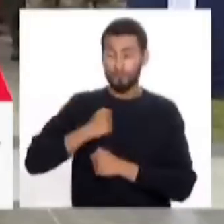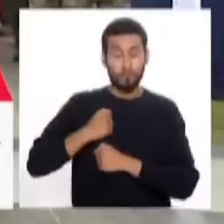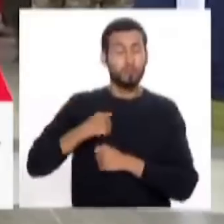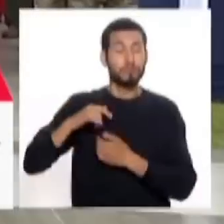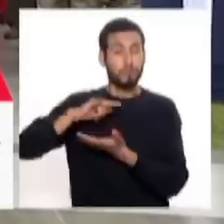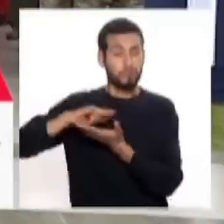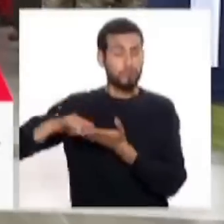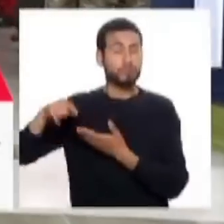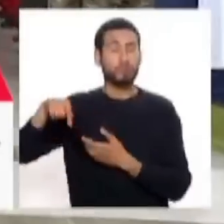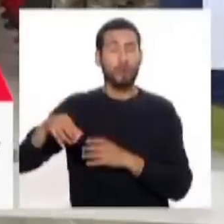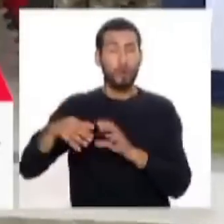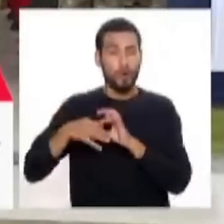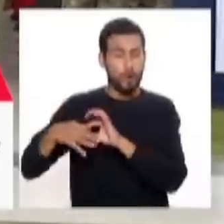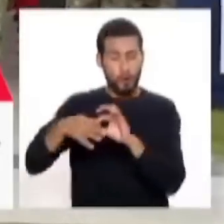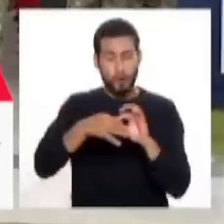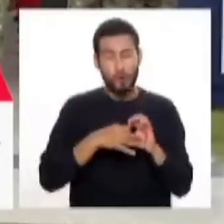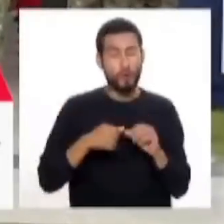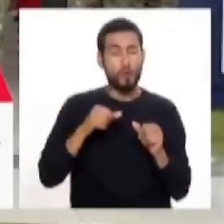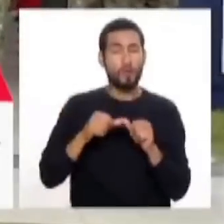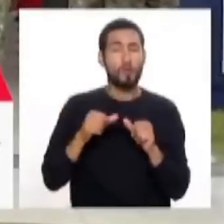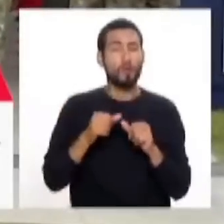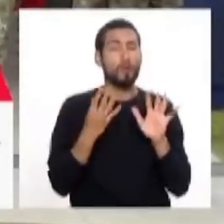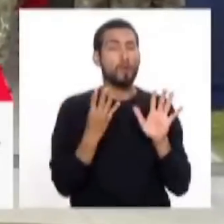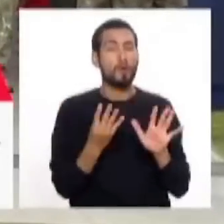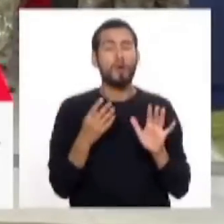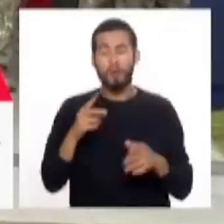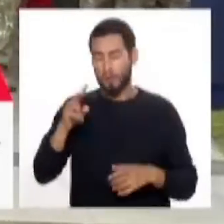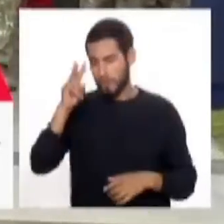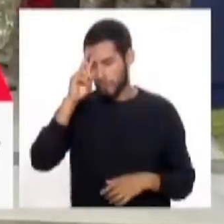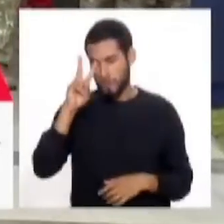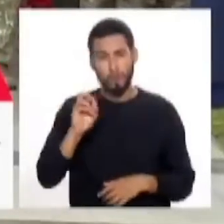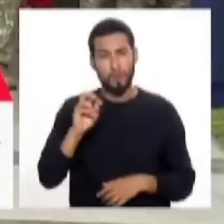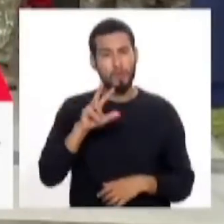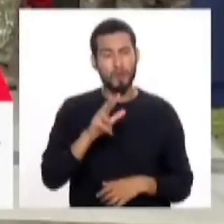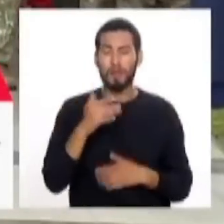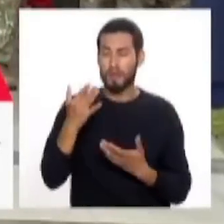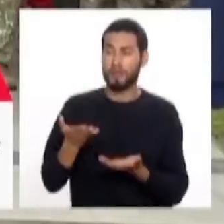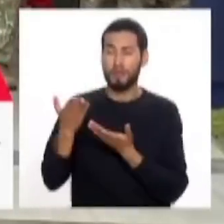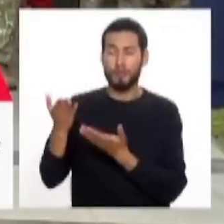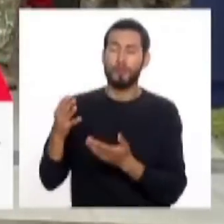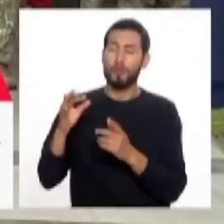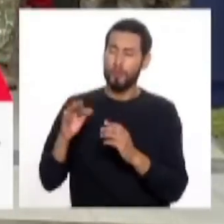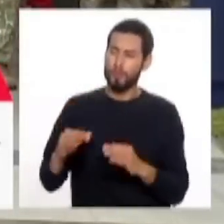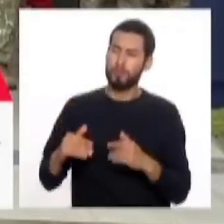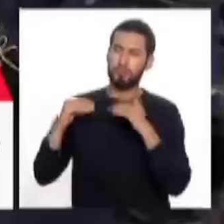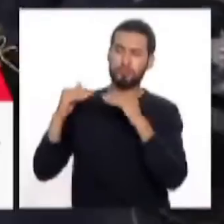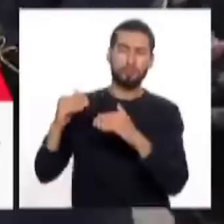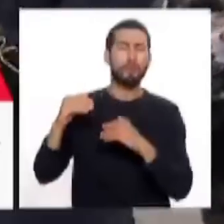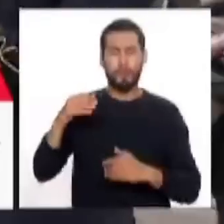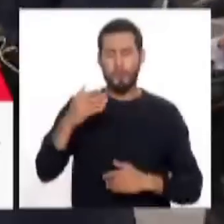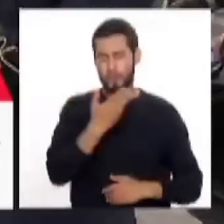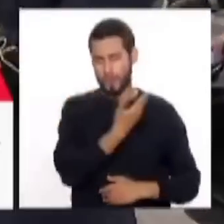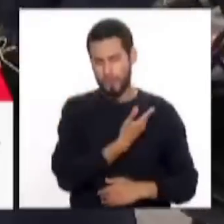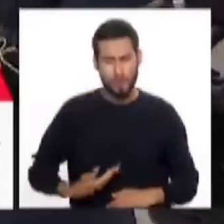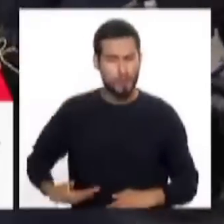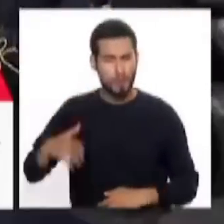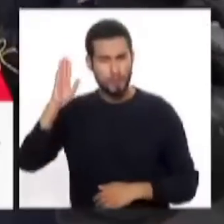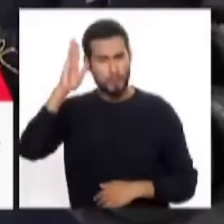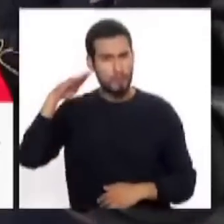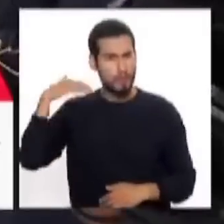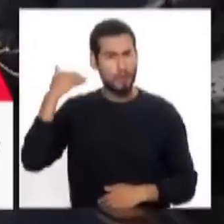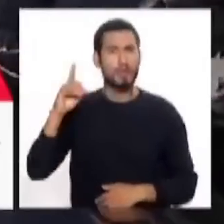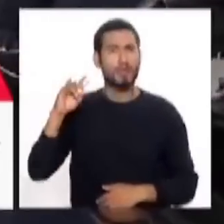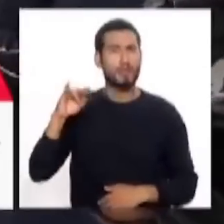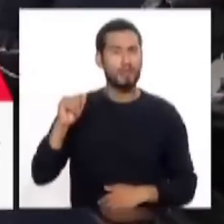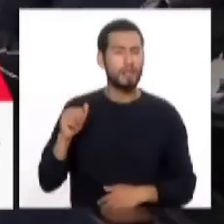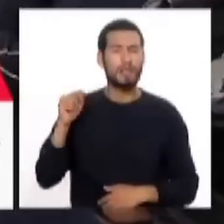Perú 2023, a cargo de la excelentísima señora presidenta constitucional de la República y jefa suprema de las